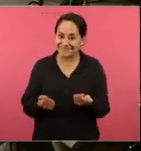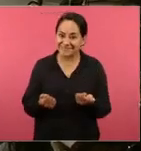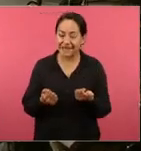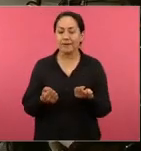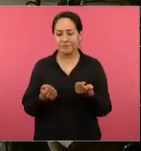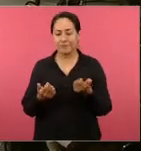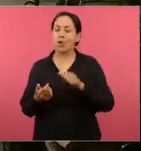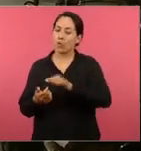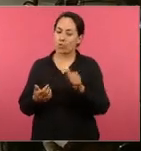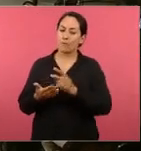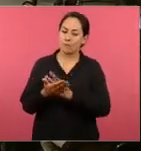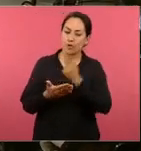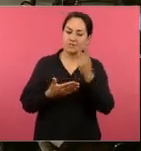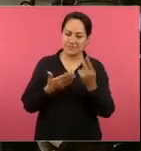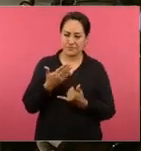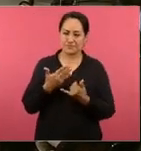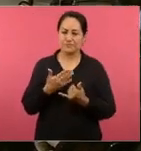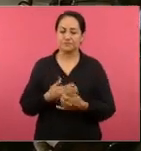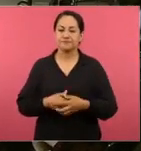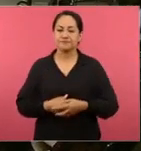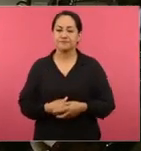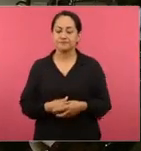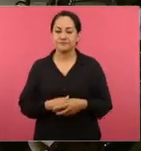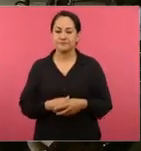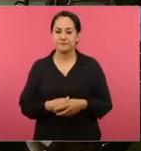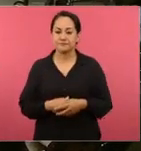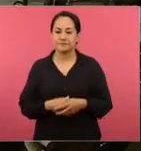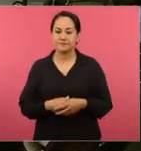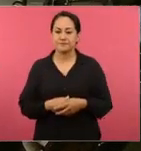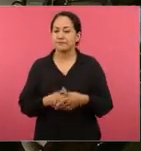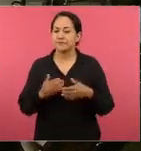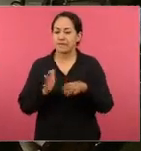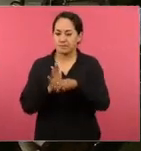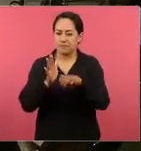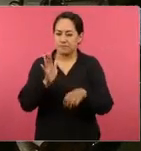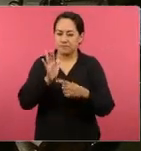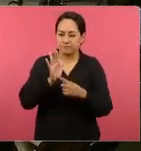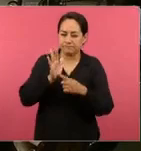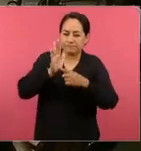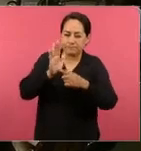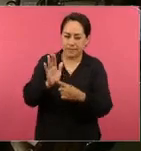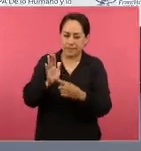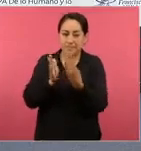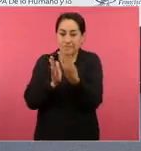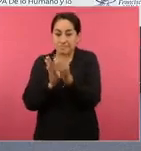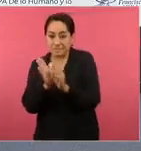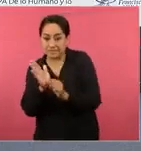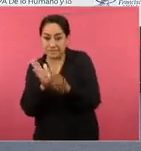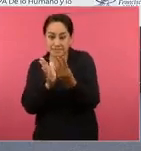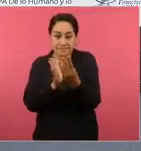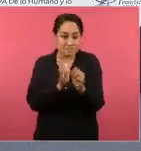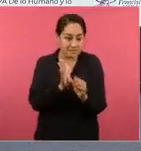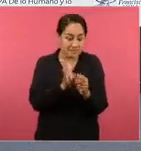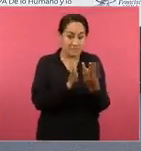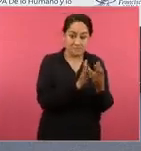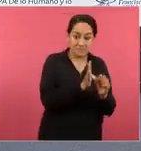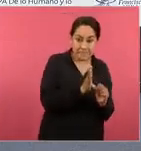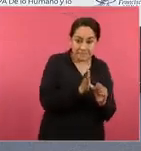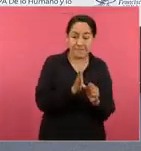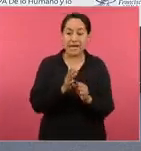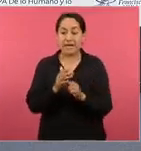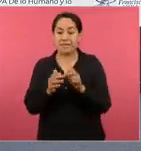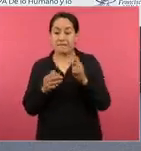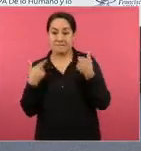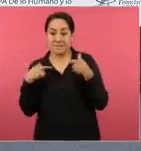Y bueno, para ejemplificar esto, cada trimestre las maestras y los maestros de telesecundaria tendrán,